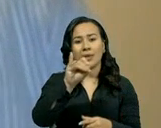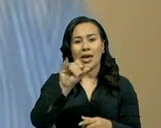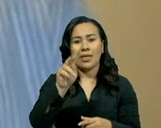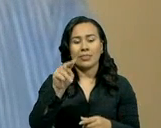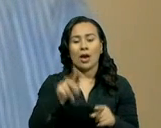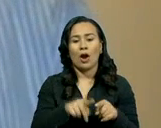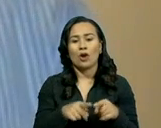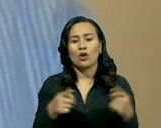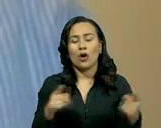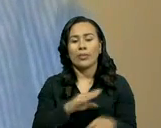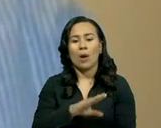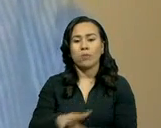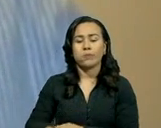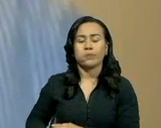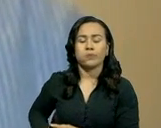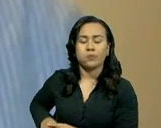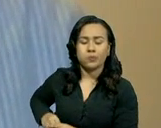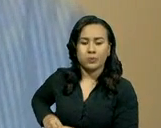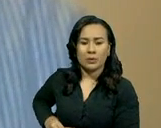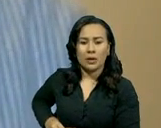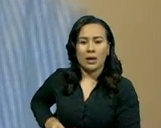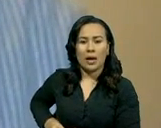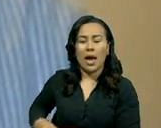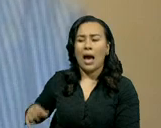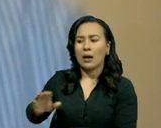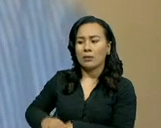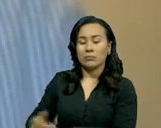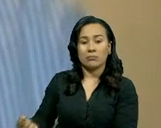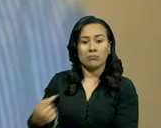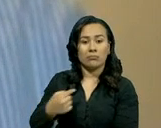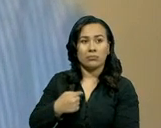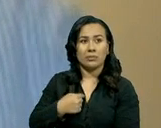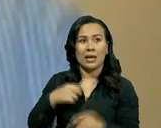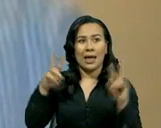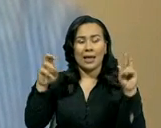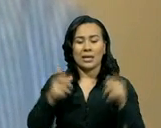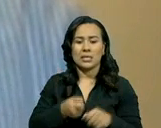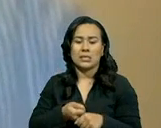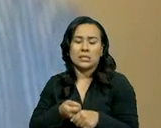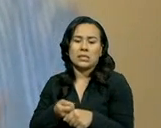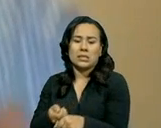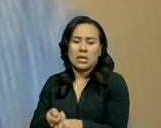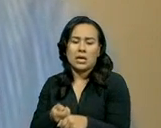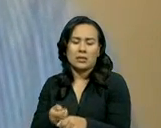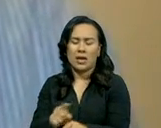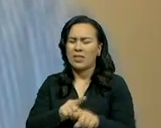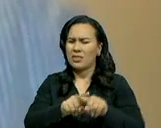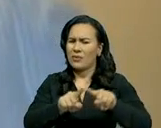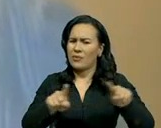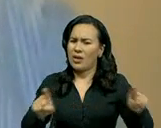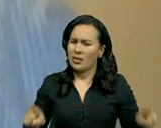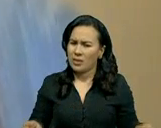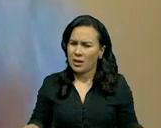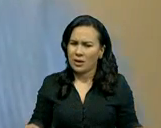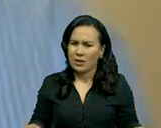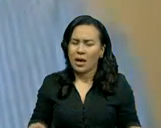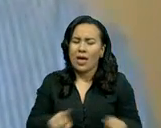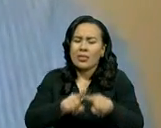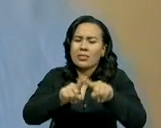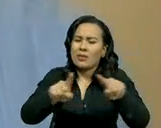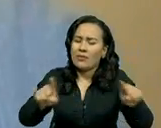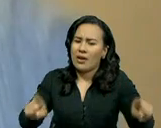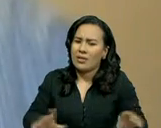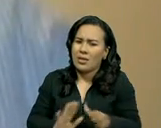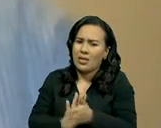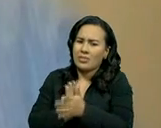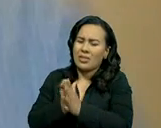contra la corrupción, el delito que se me acusa es el de instigación. No tiene nada, repito, nada que ver